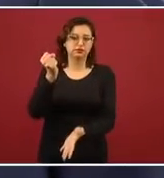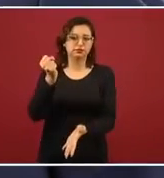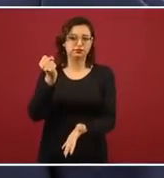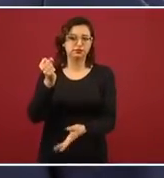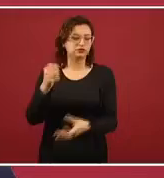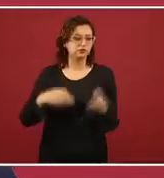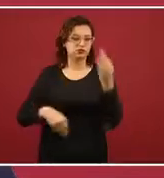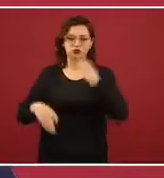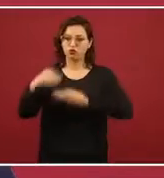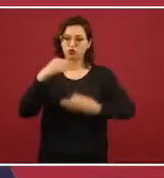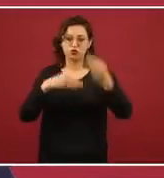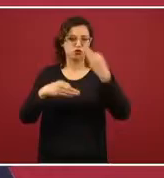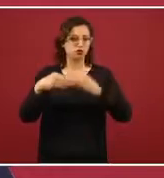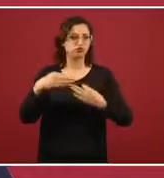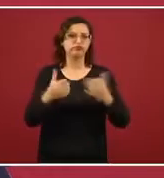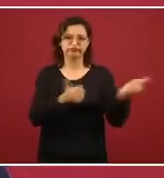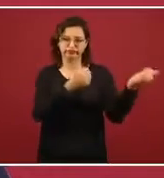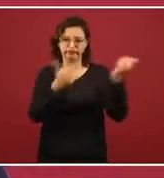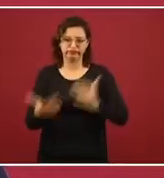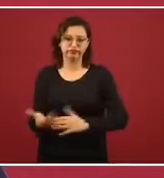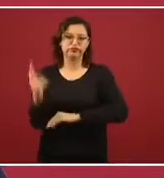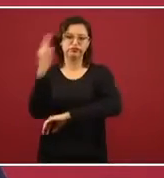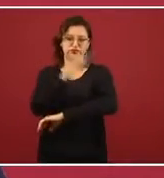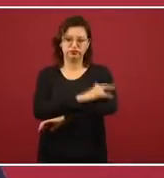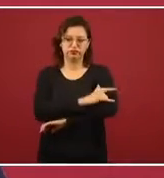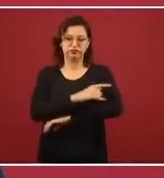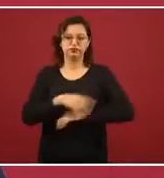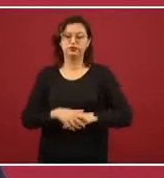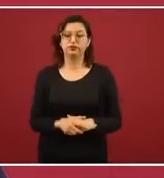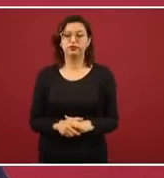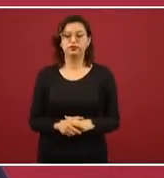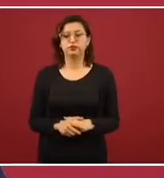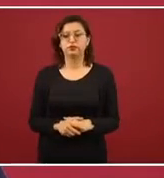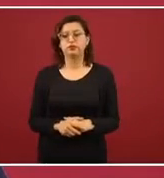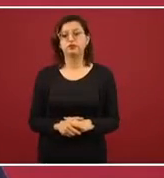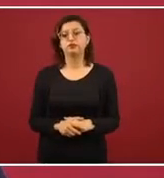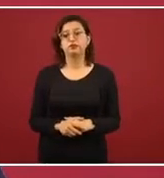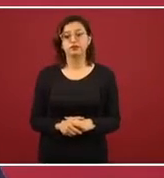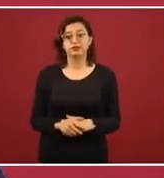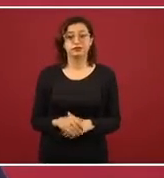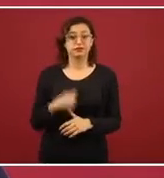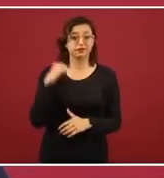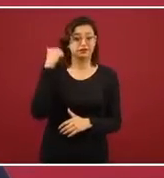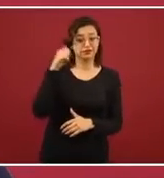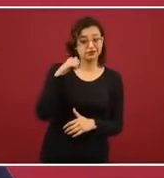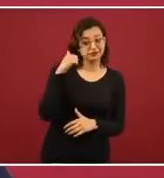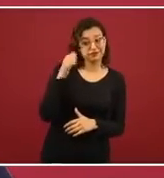con todo el servicio y para abril o para mayo